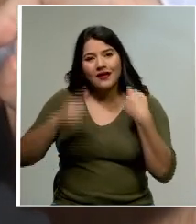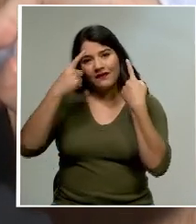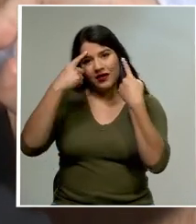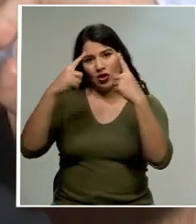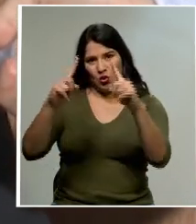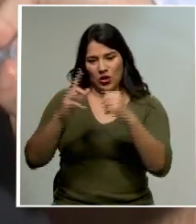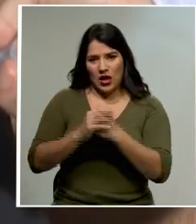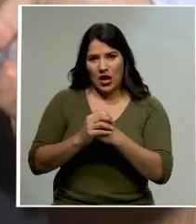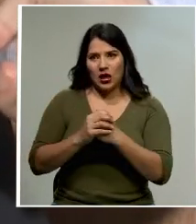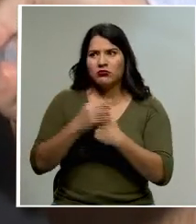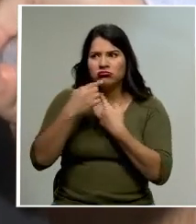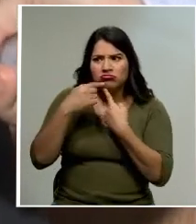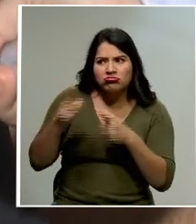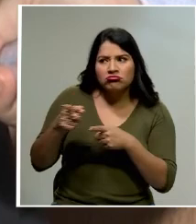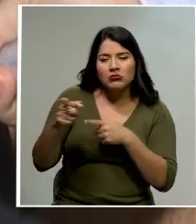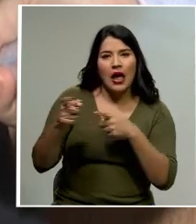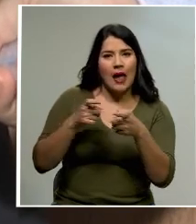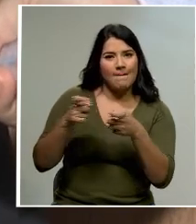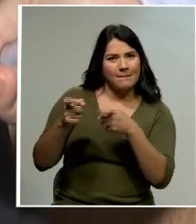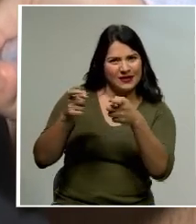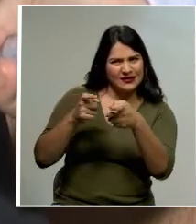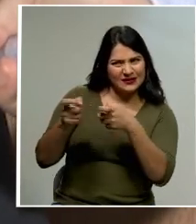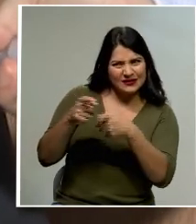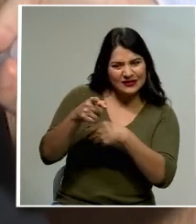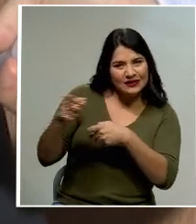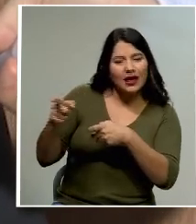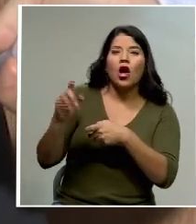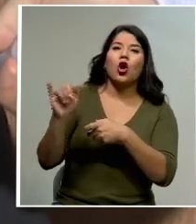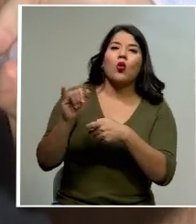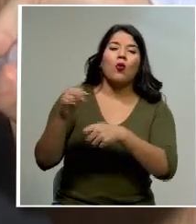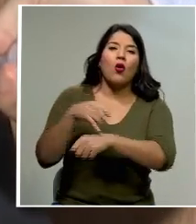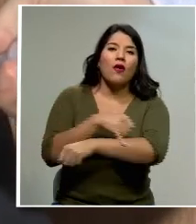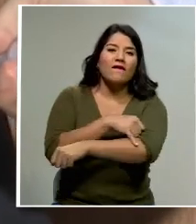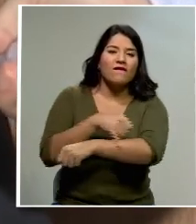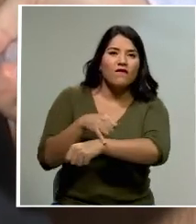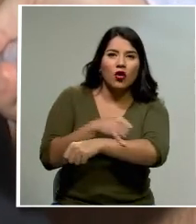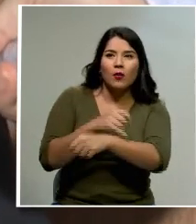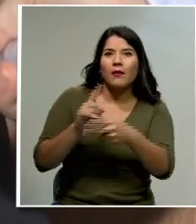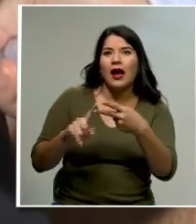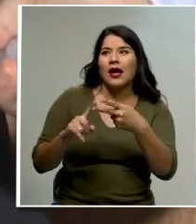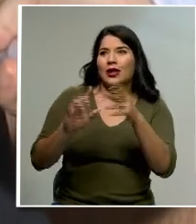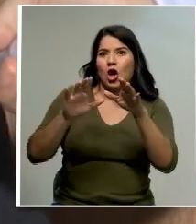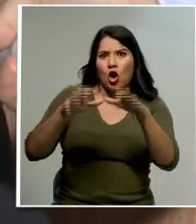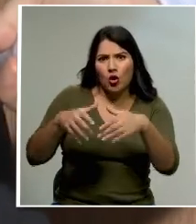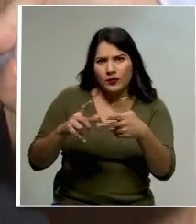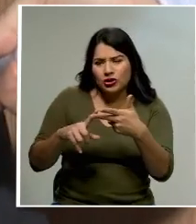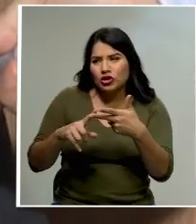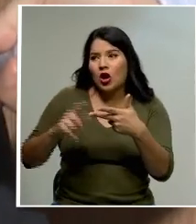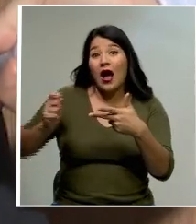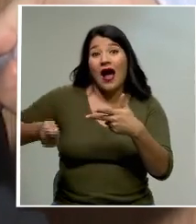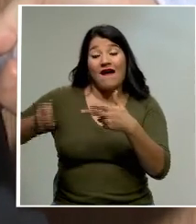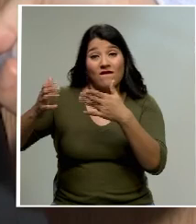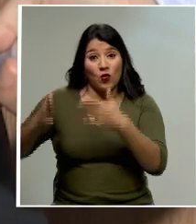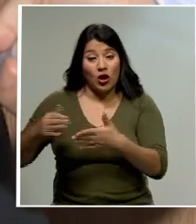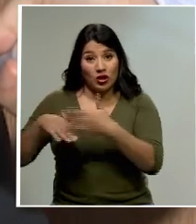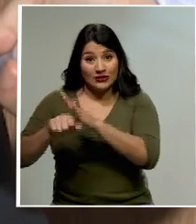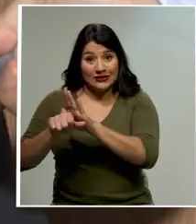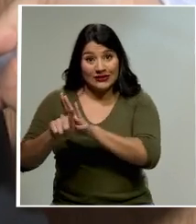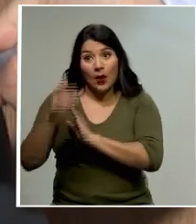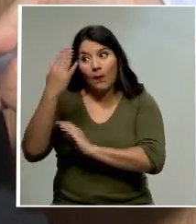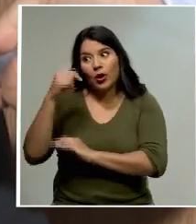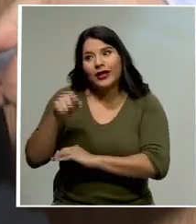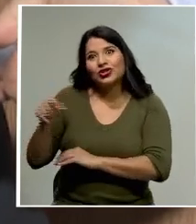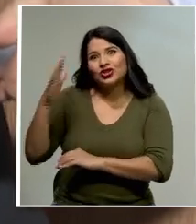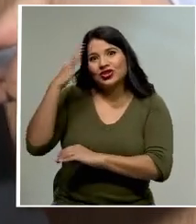la gente de informática, de la secretaría del directorio, de las comisiones, con los asesores del plenario, que son los que manejan la técnica